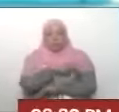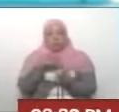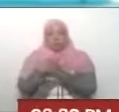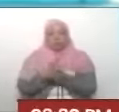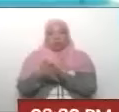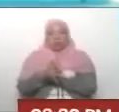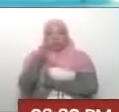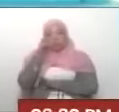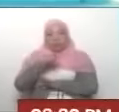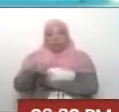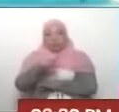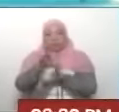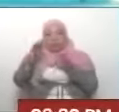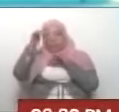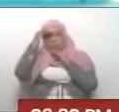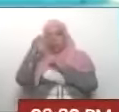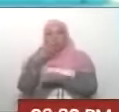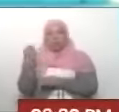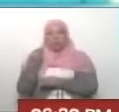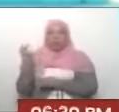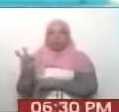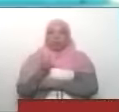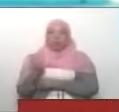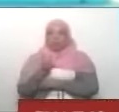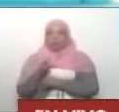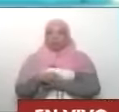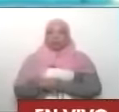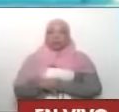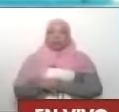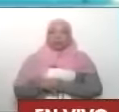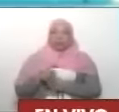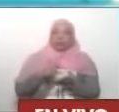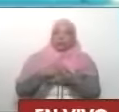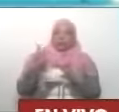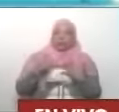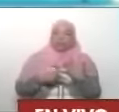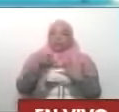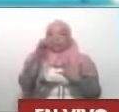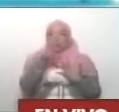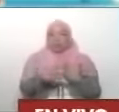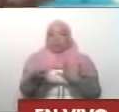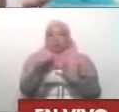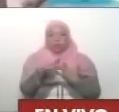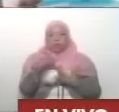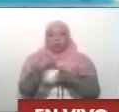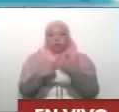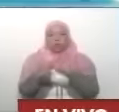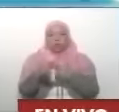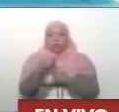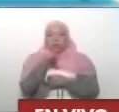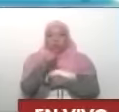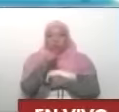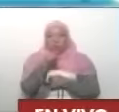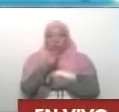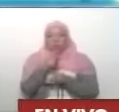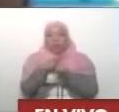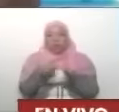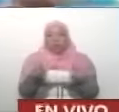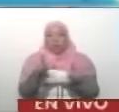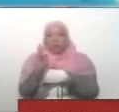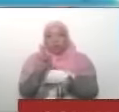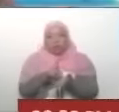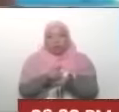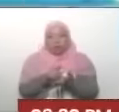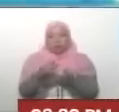significa atender a la juventud venezolana, y este es un plan realmente ambicioso, pero